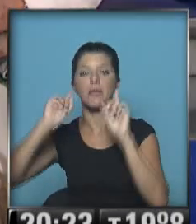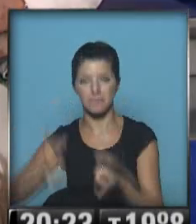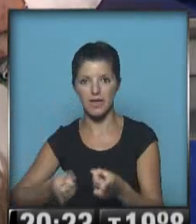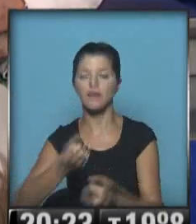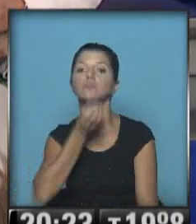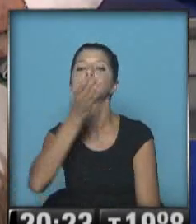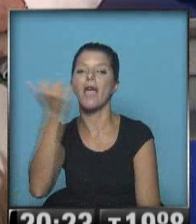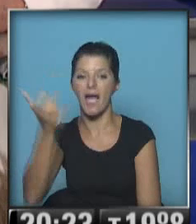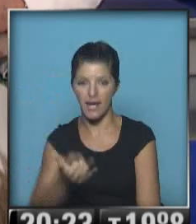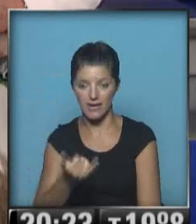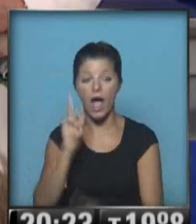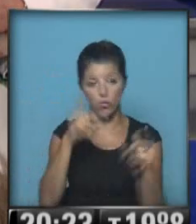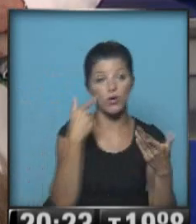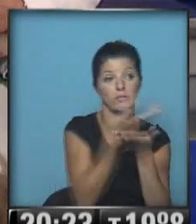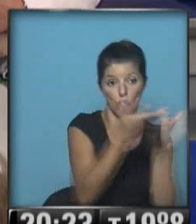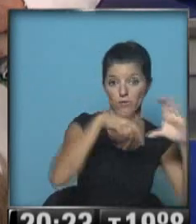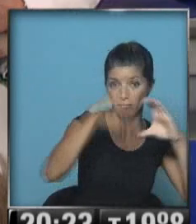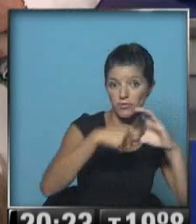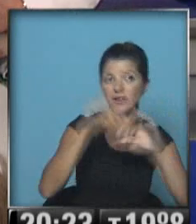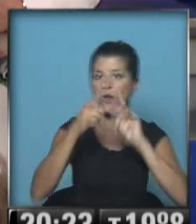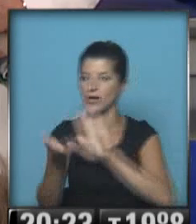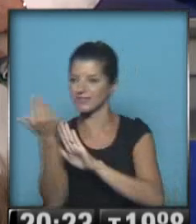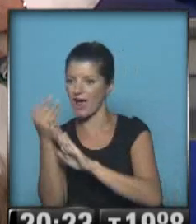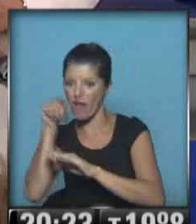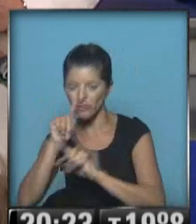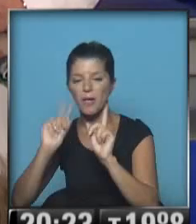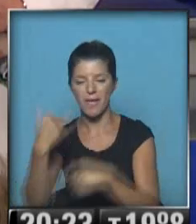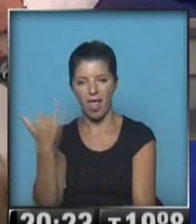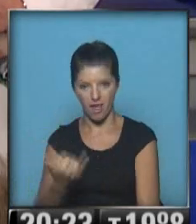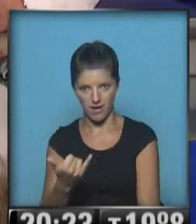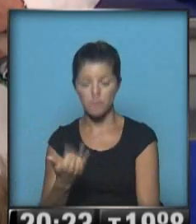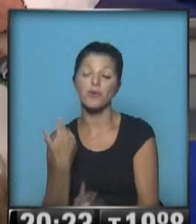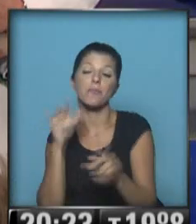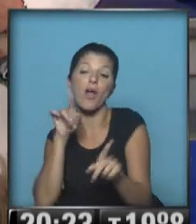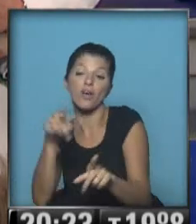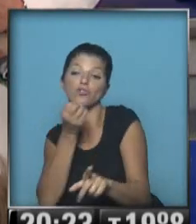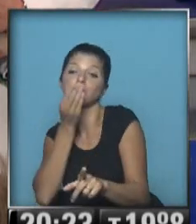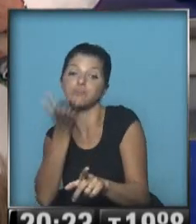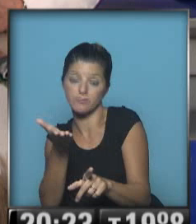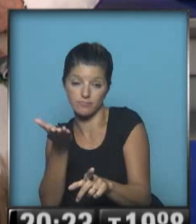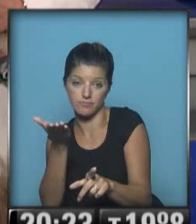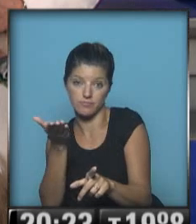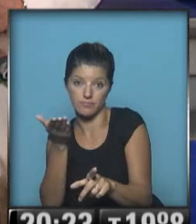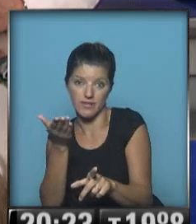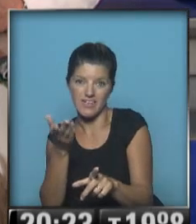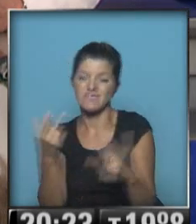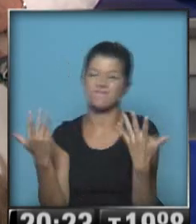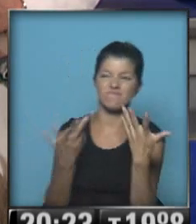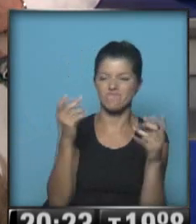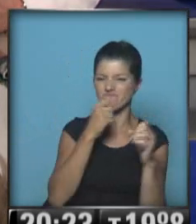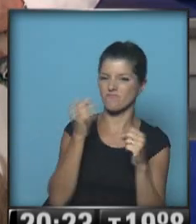testimonios los que usaron y los que no se usaron porque tal vez lo que decían los entrevistados no convenía o no